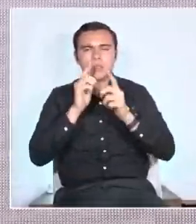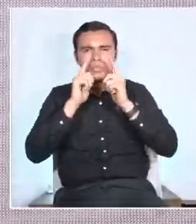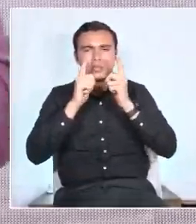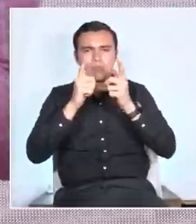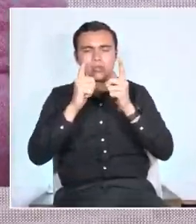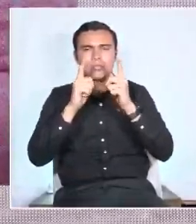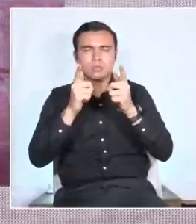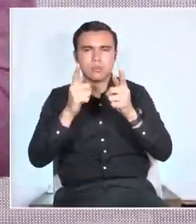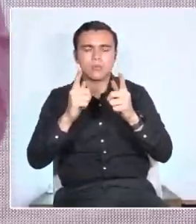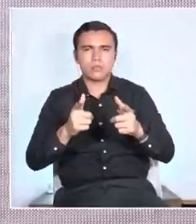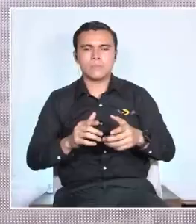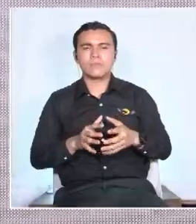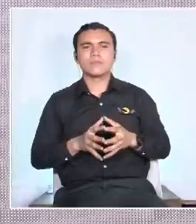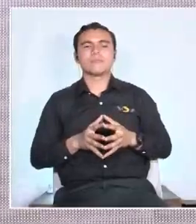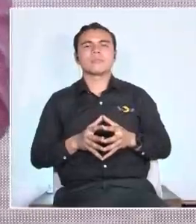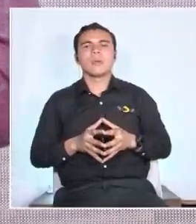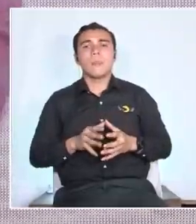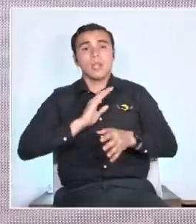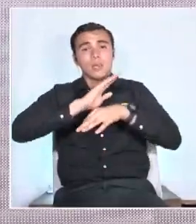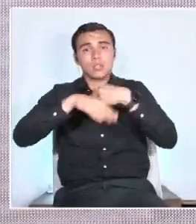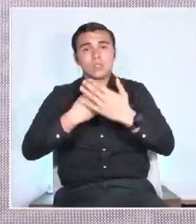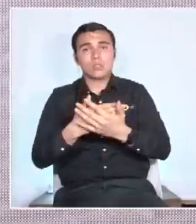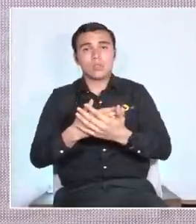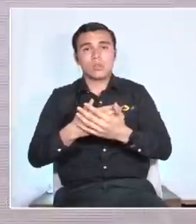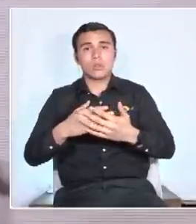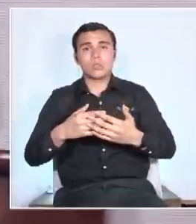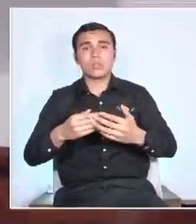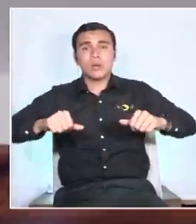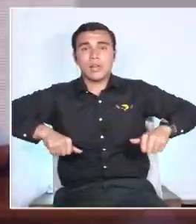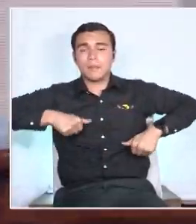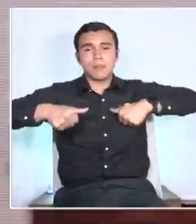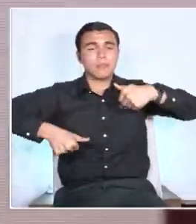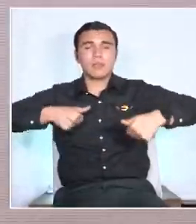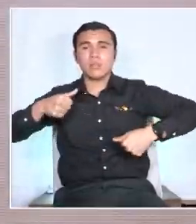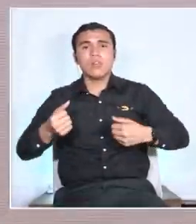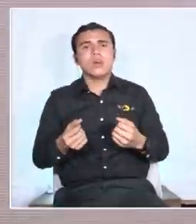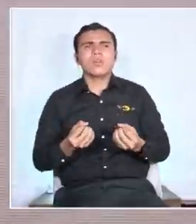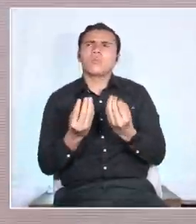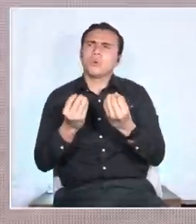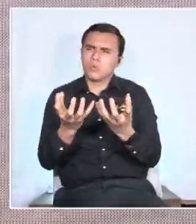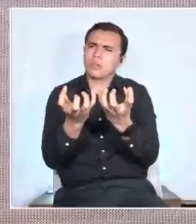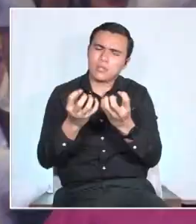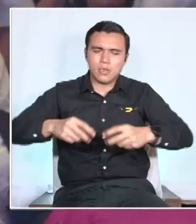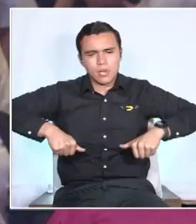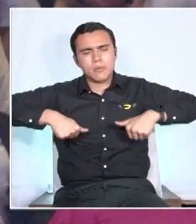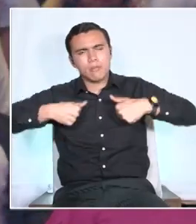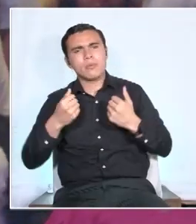Shakato rabaki ama. Todo avivamiento. ¿Cuántos quieren un avivamiento de los últimos